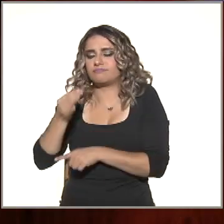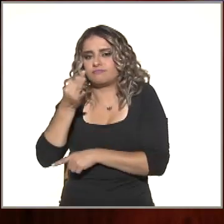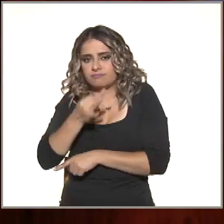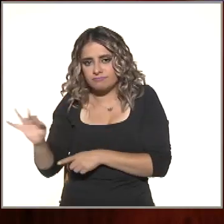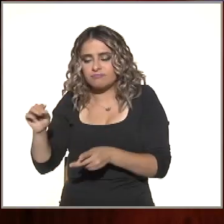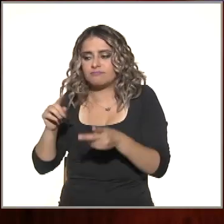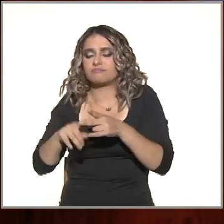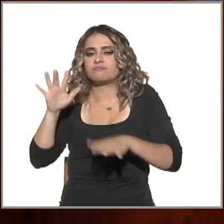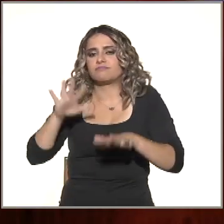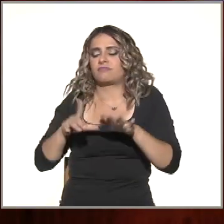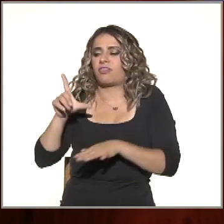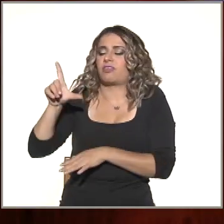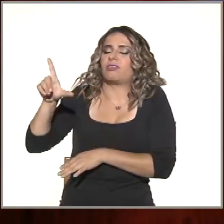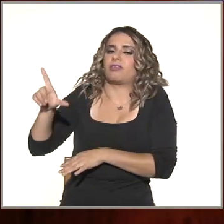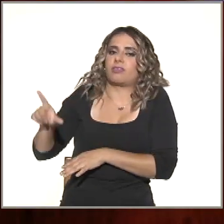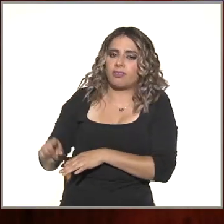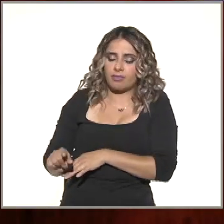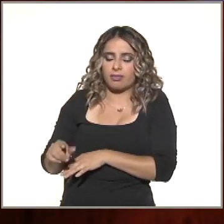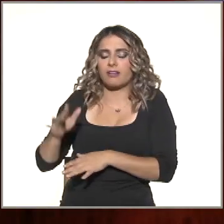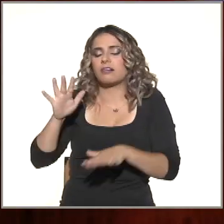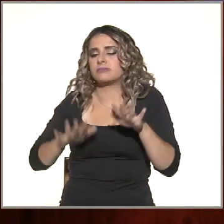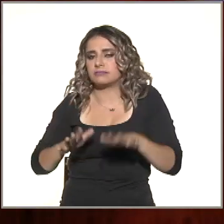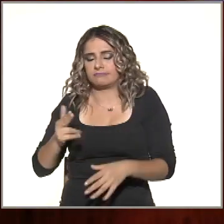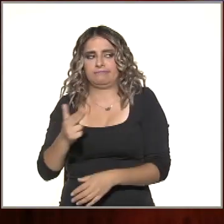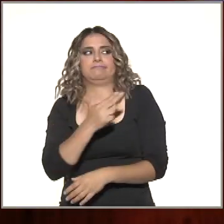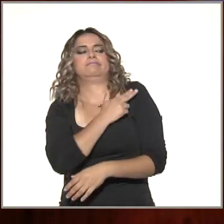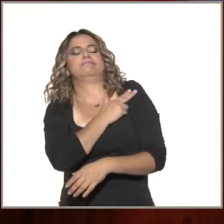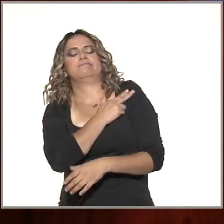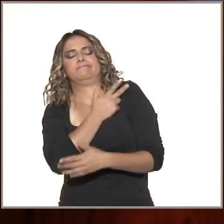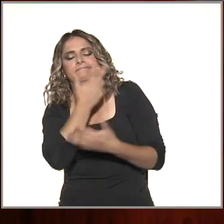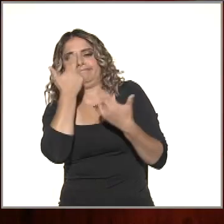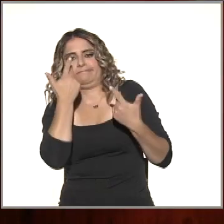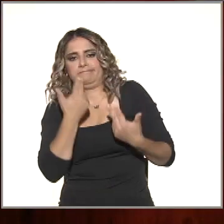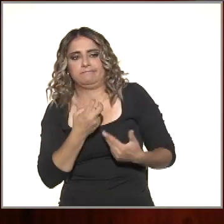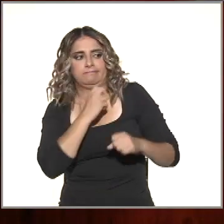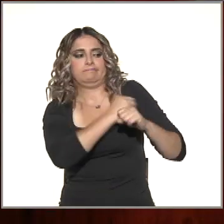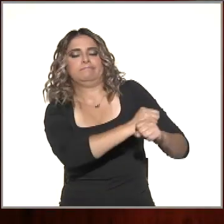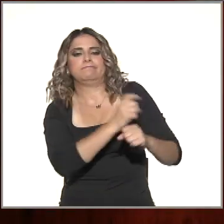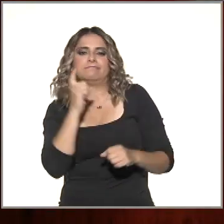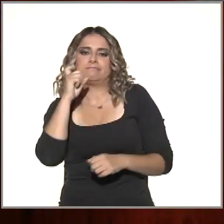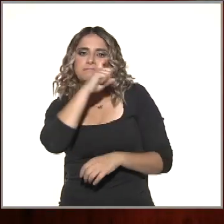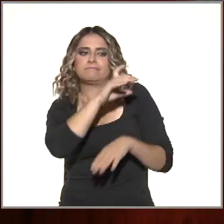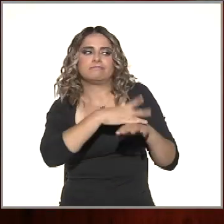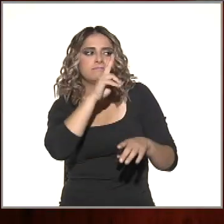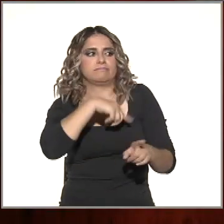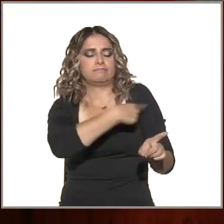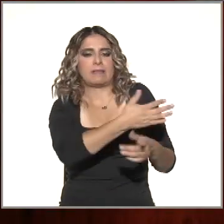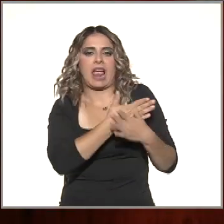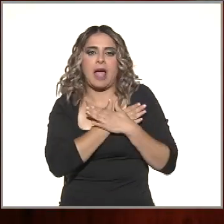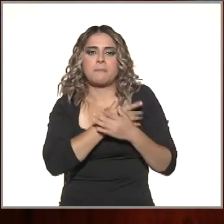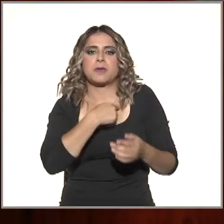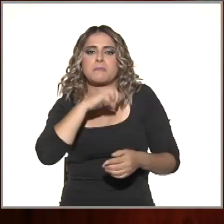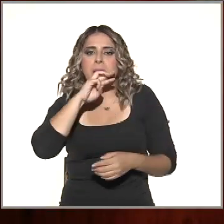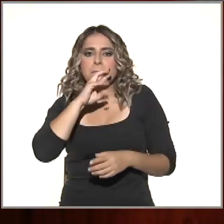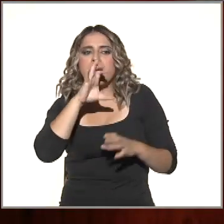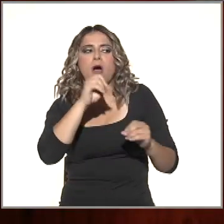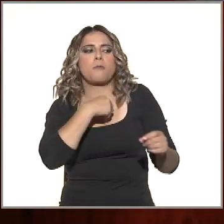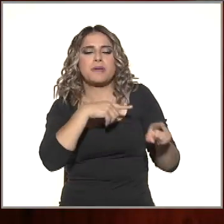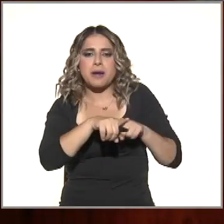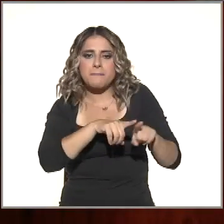descalificación de alguien que tú quieres, ¿no? O de una madre o de un hermano.